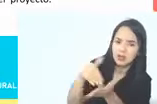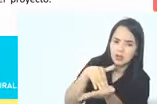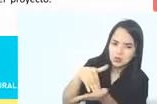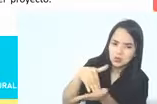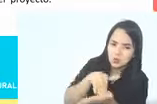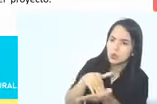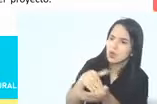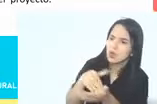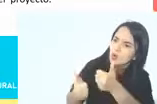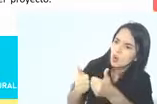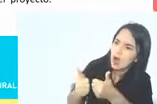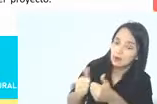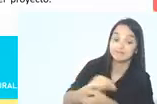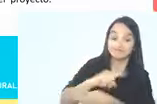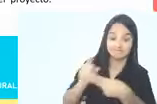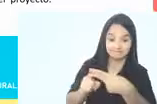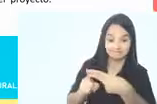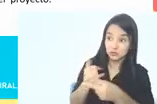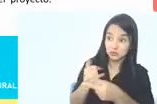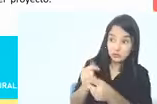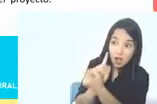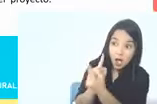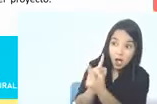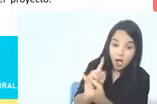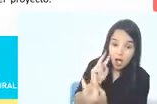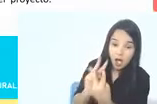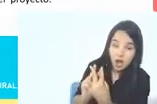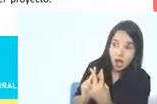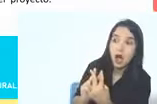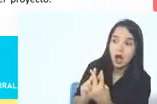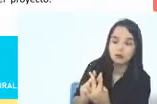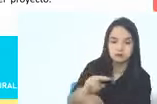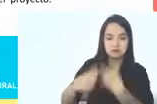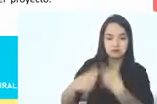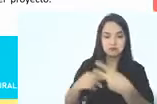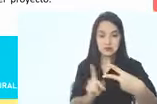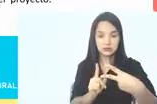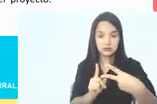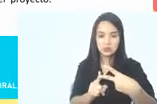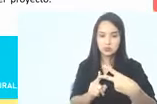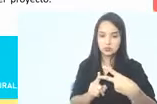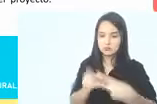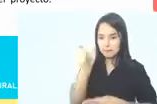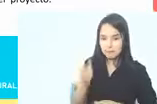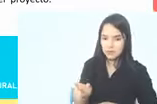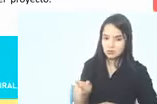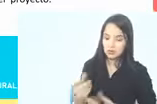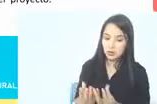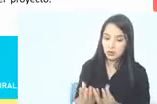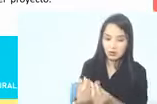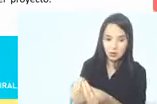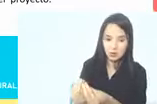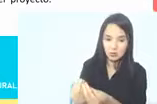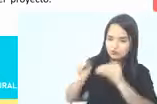ya entrega de estímulos, desarrollar